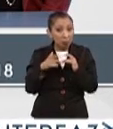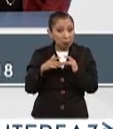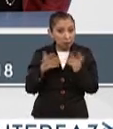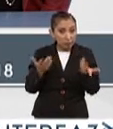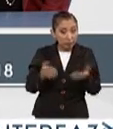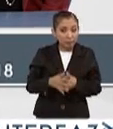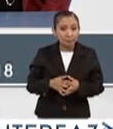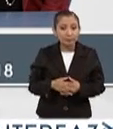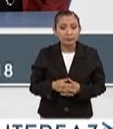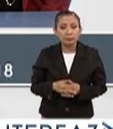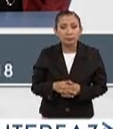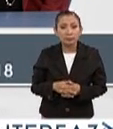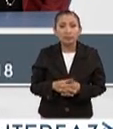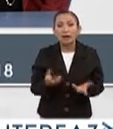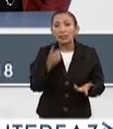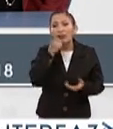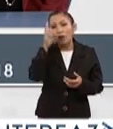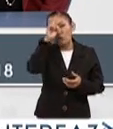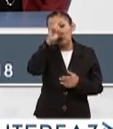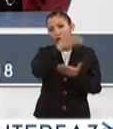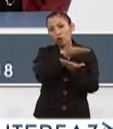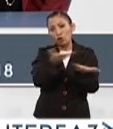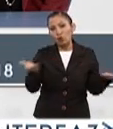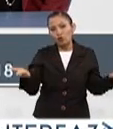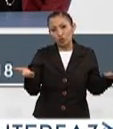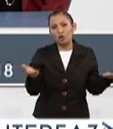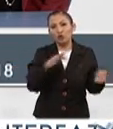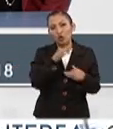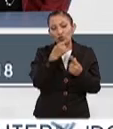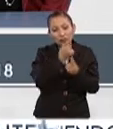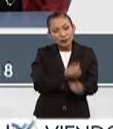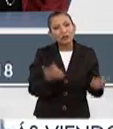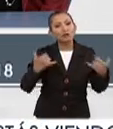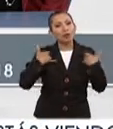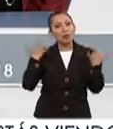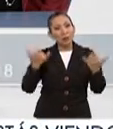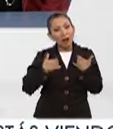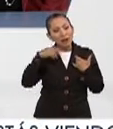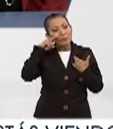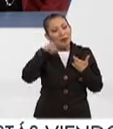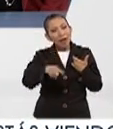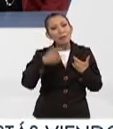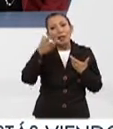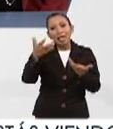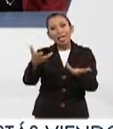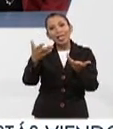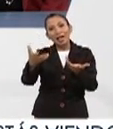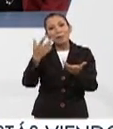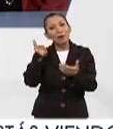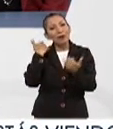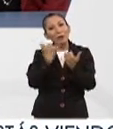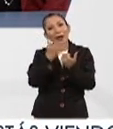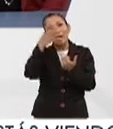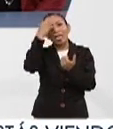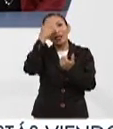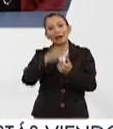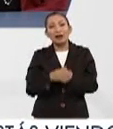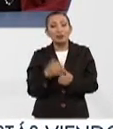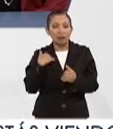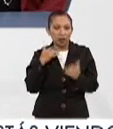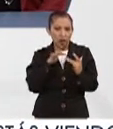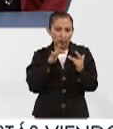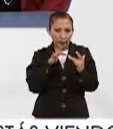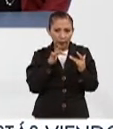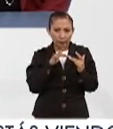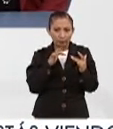contacto. Y pues, ¿qué le dirías a todos esos niños jóvenes que ven una inspiración en ti? Bueno, primero el